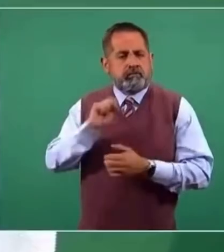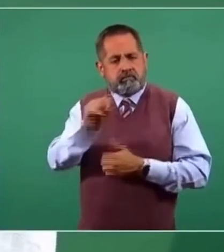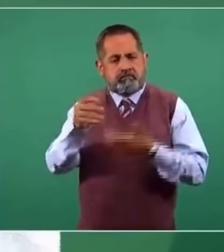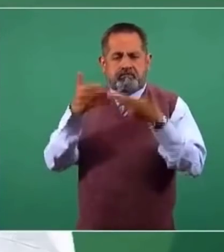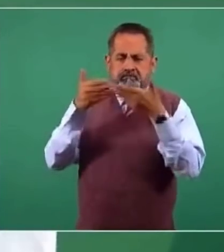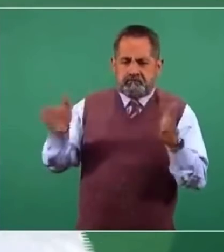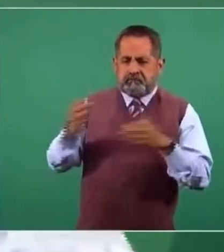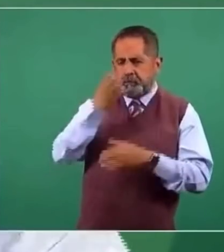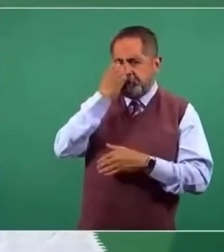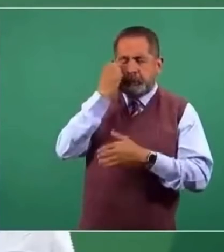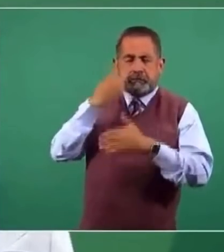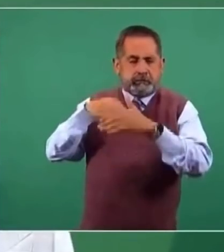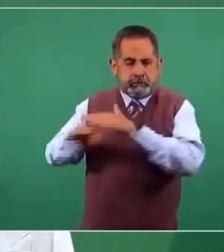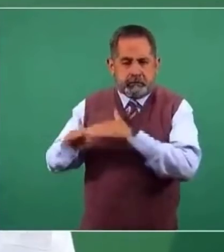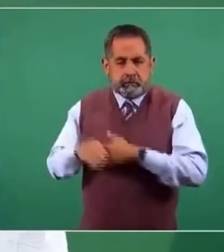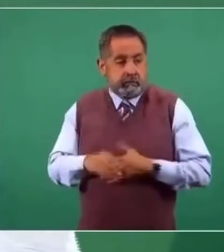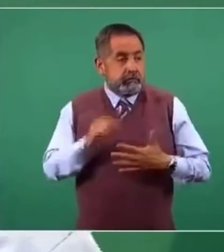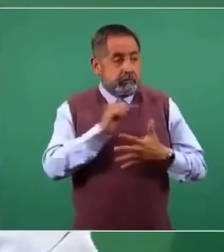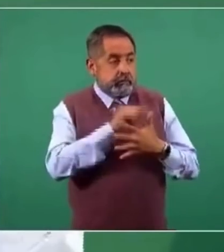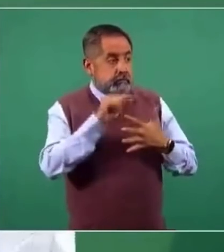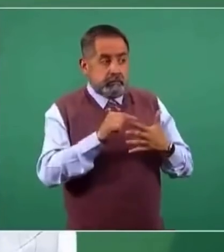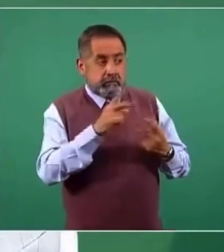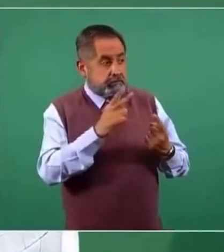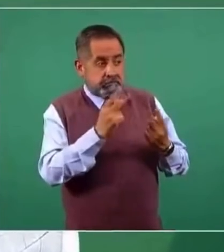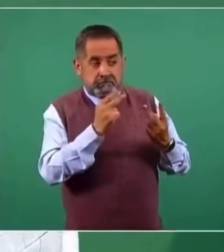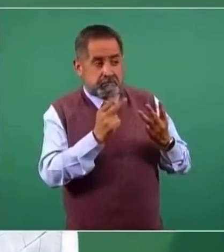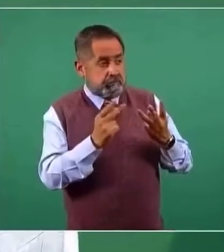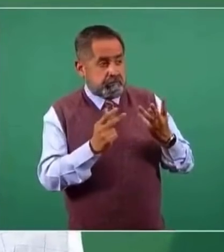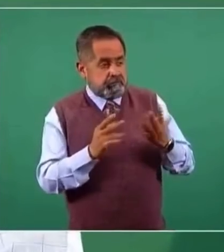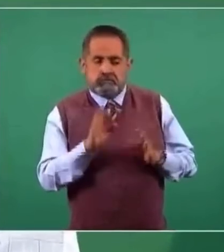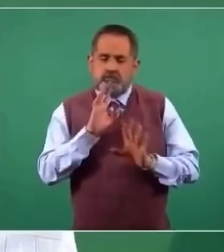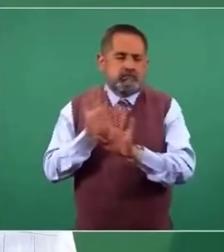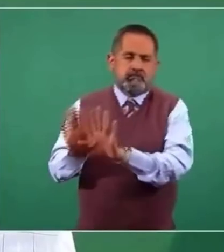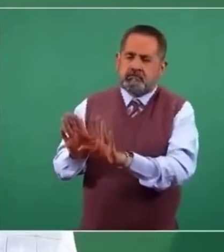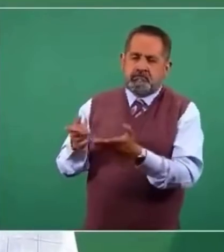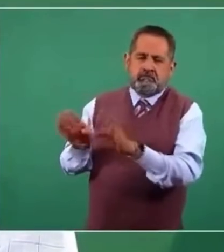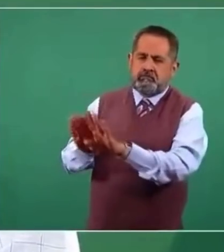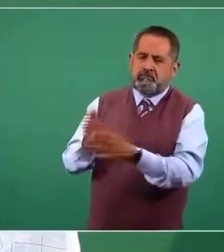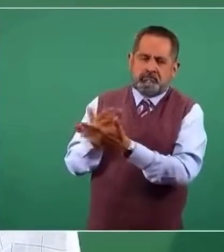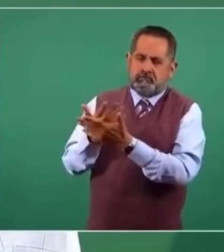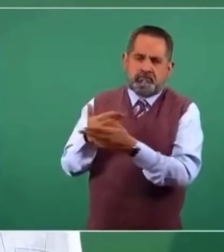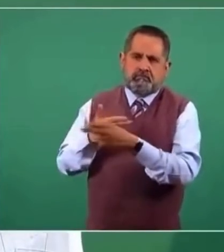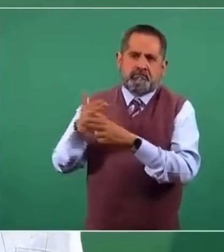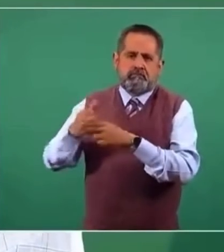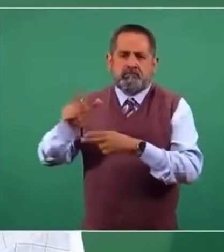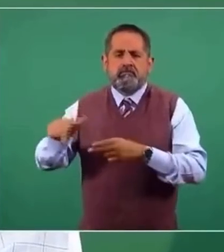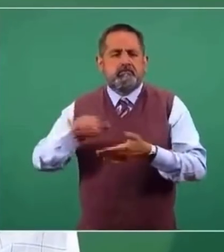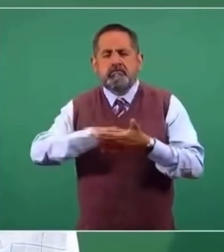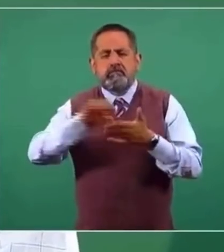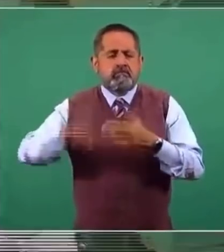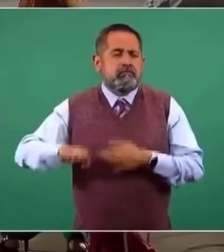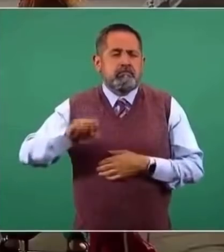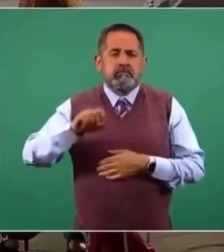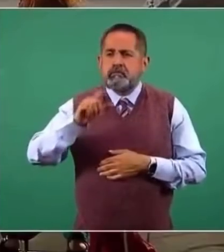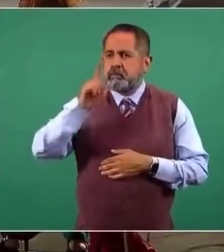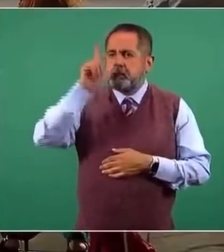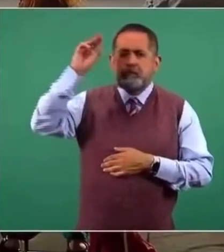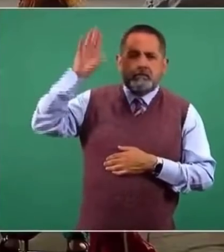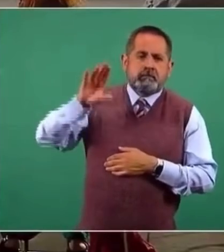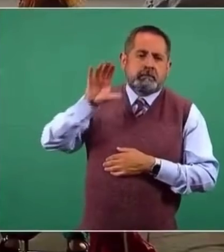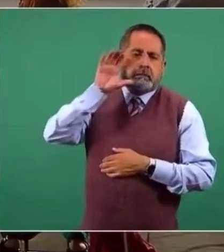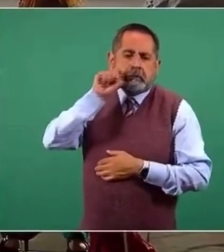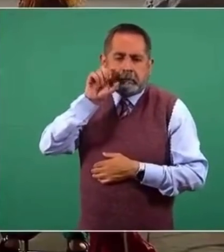el regreso a clases. Si estas cosas no se dan, si estas cosas no confluyen, si estamos hablando de entidades que están en naranja o que en su